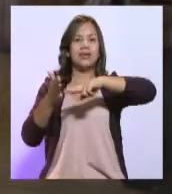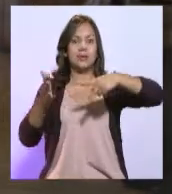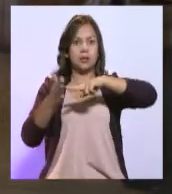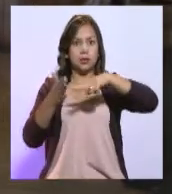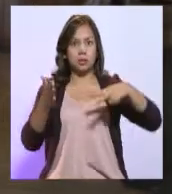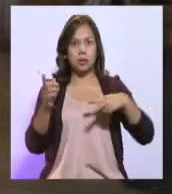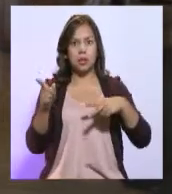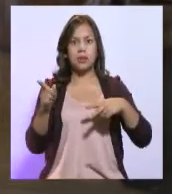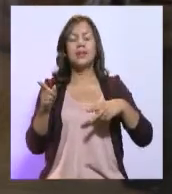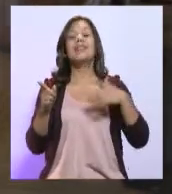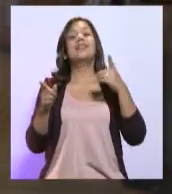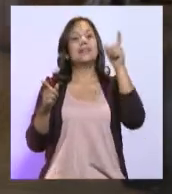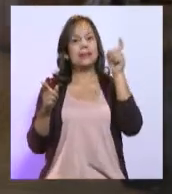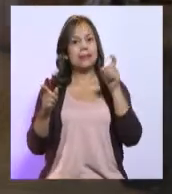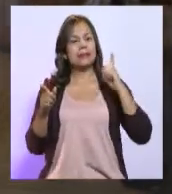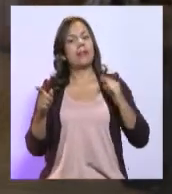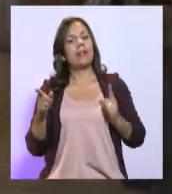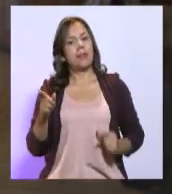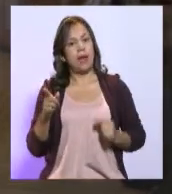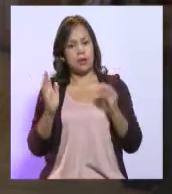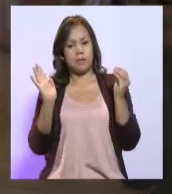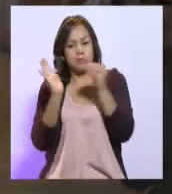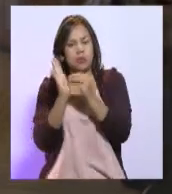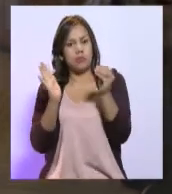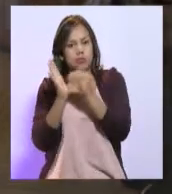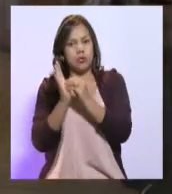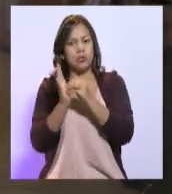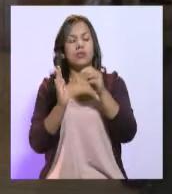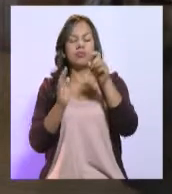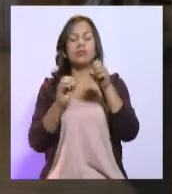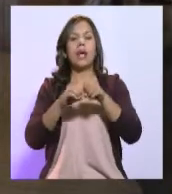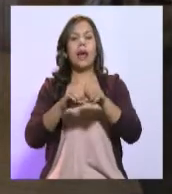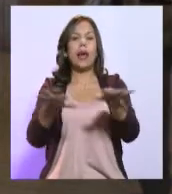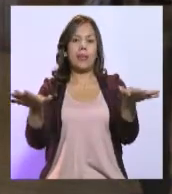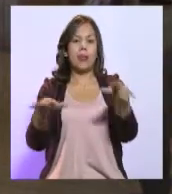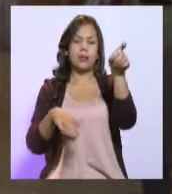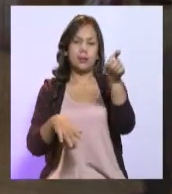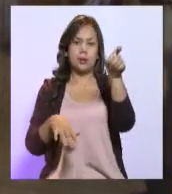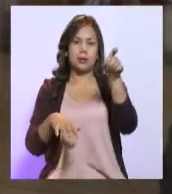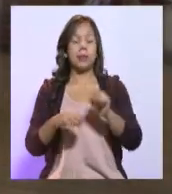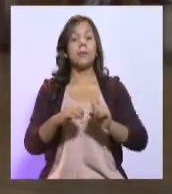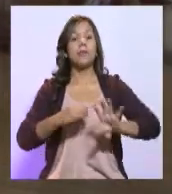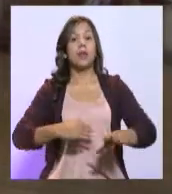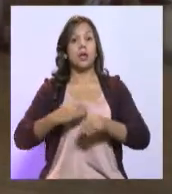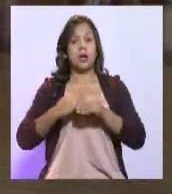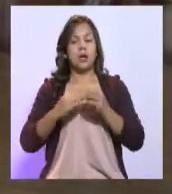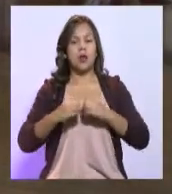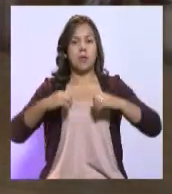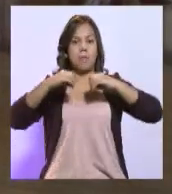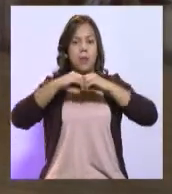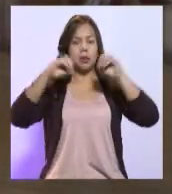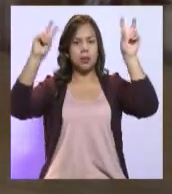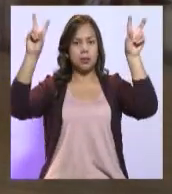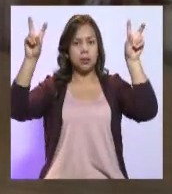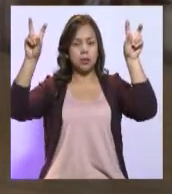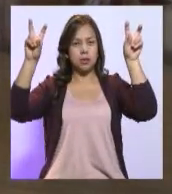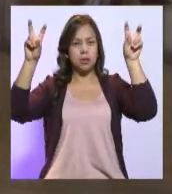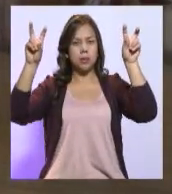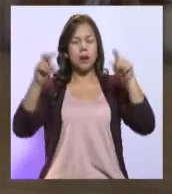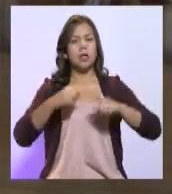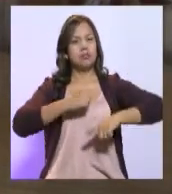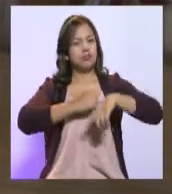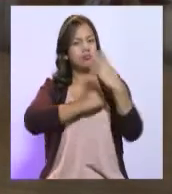ese artículo. Entonces es necesaria más bien una referencia general. Y luego es incluir algunos tipos de